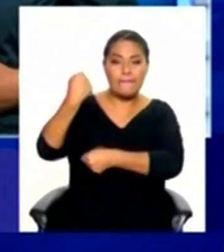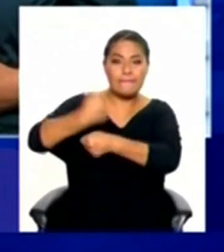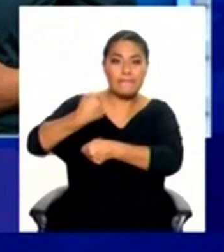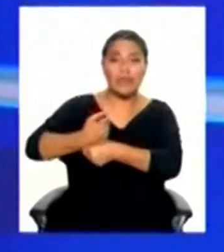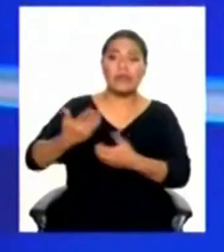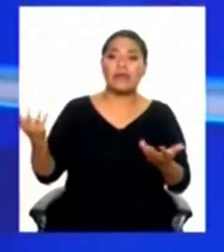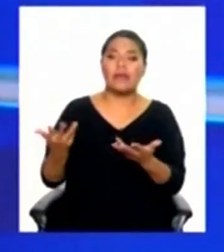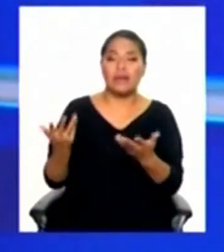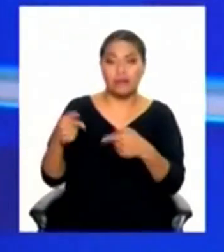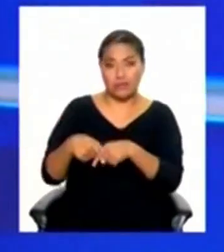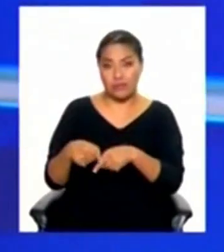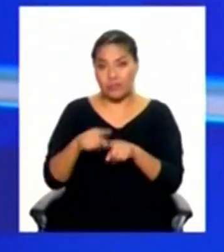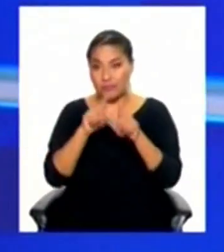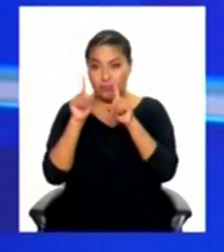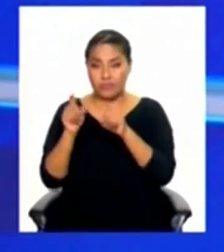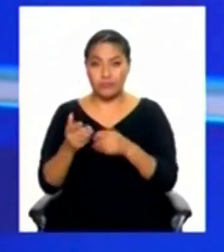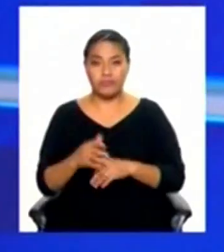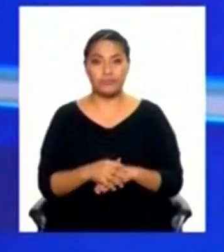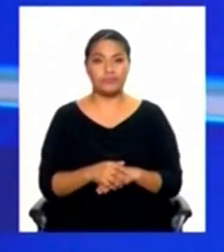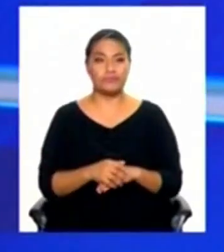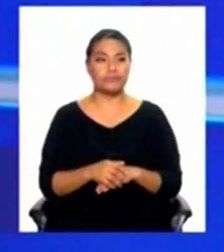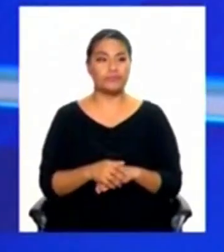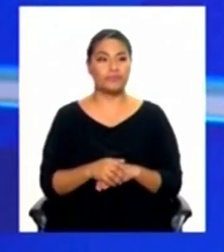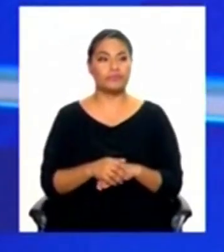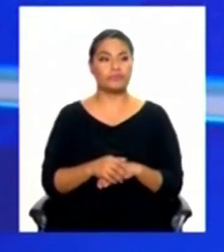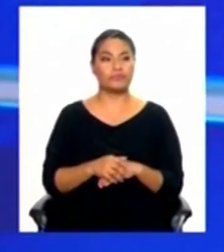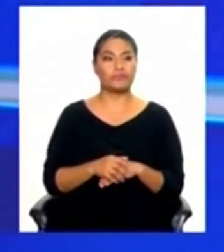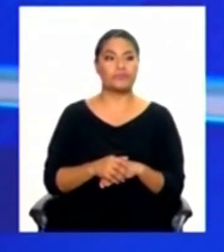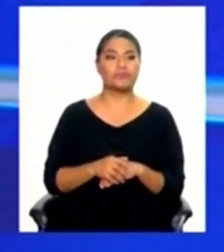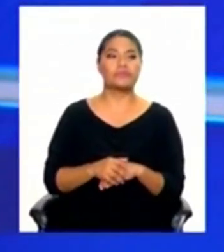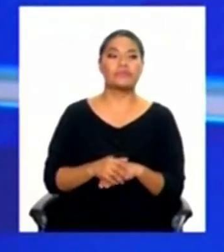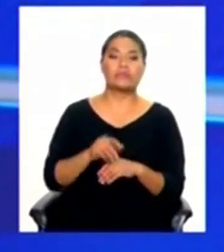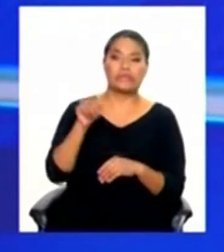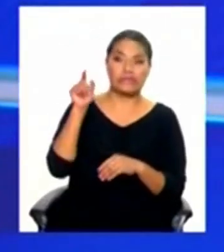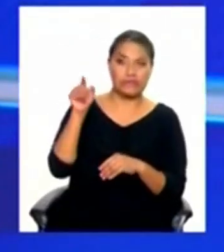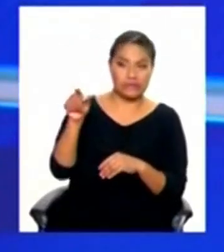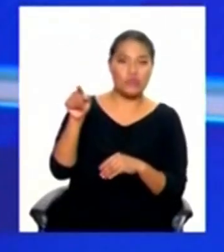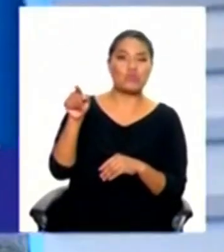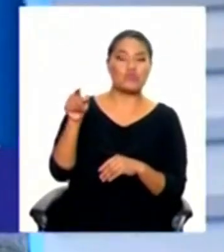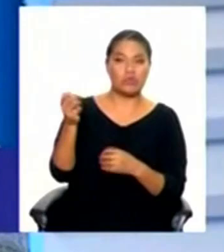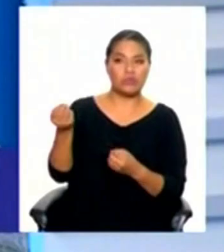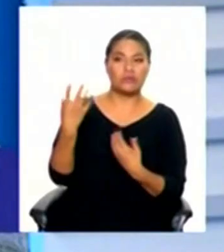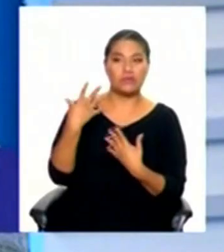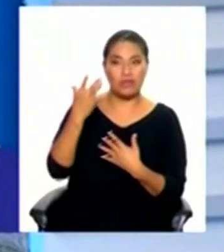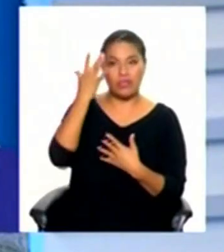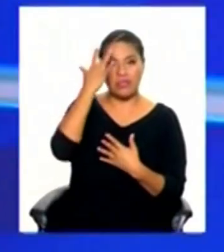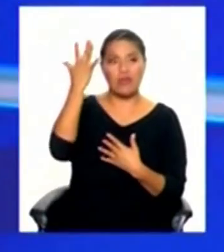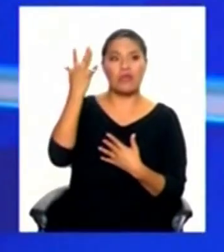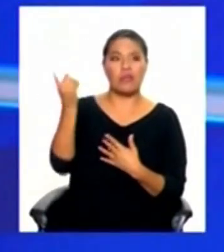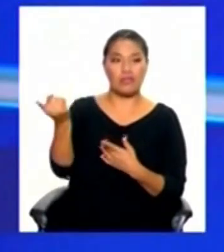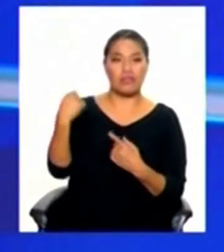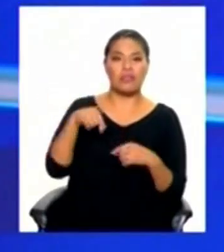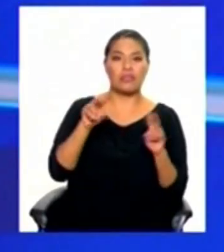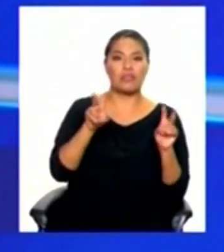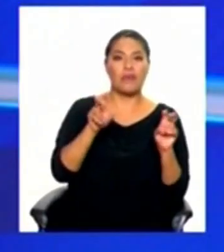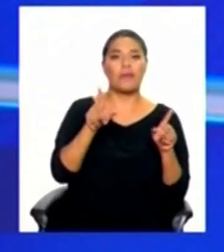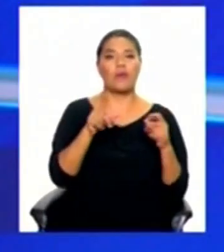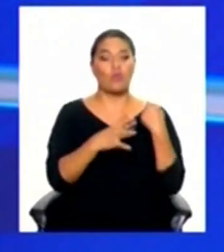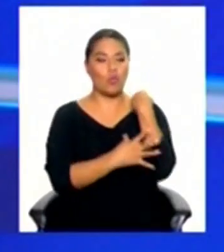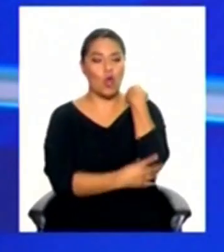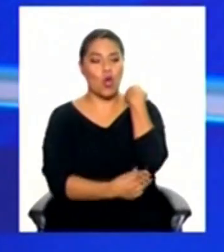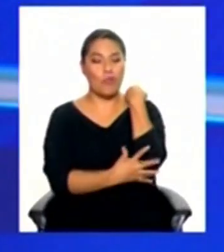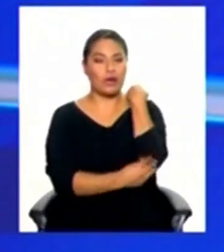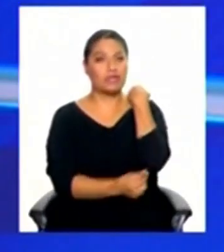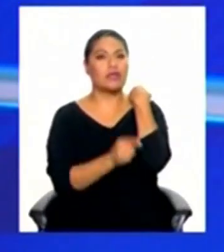a ver primero un paréntesis previo no has tocado un punto nuevamente muy inteligente te agradezco porque estamos hablando de pobreza no